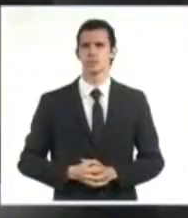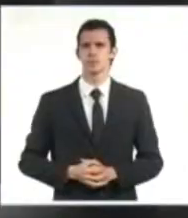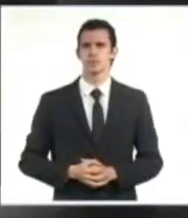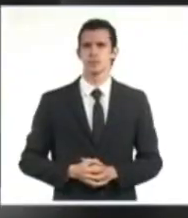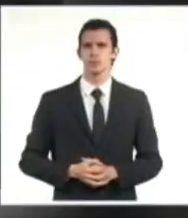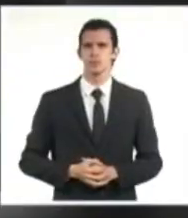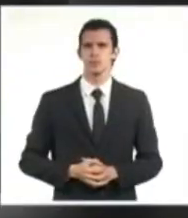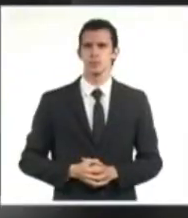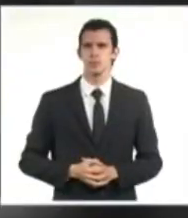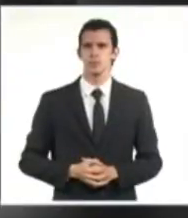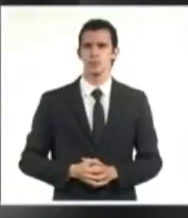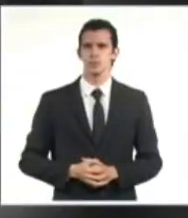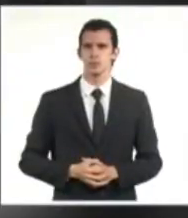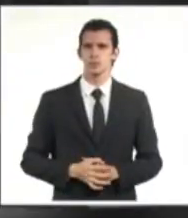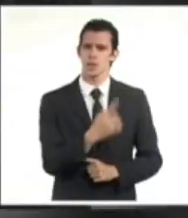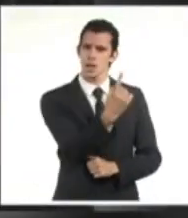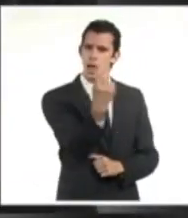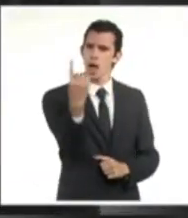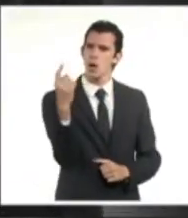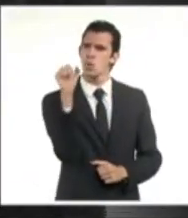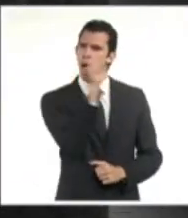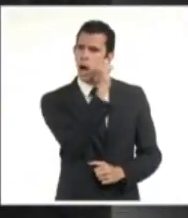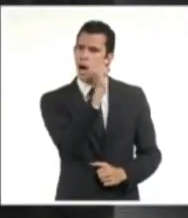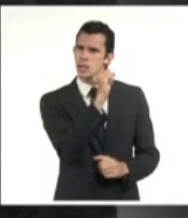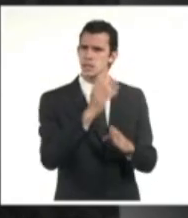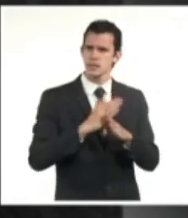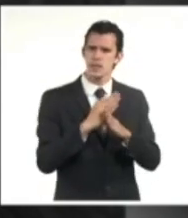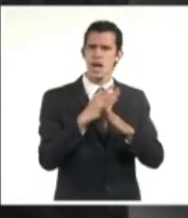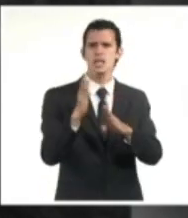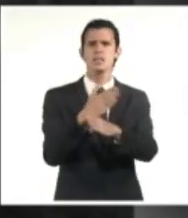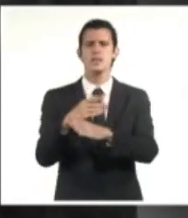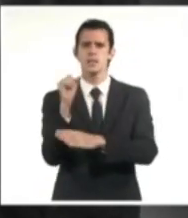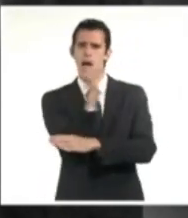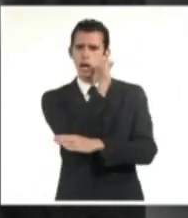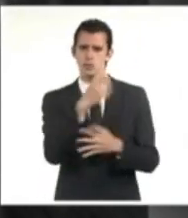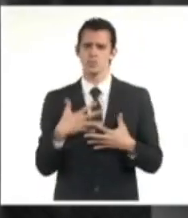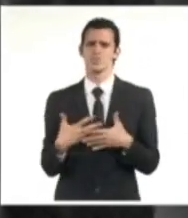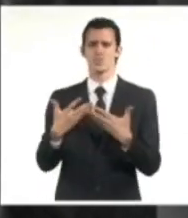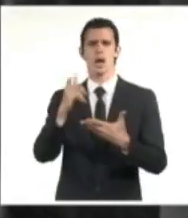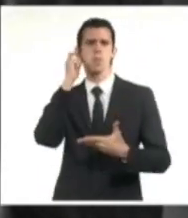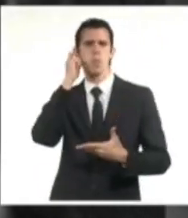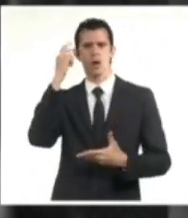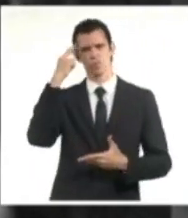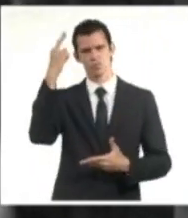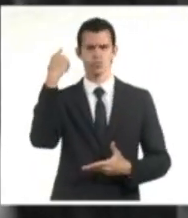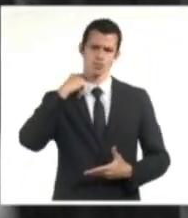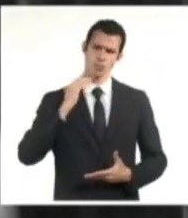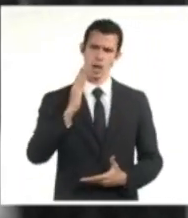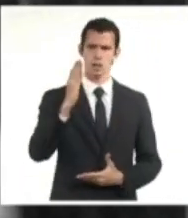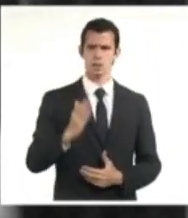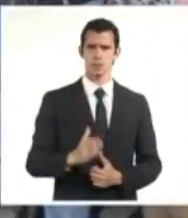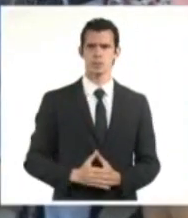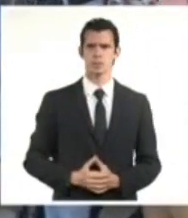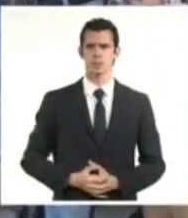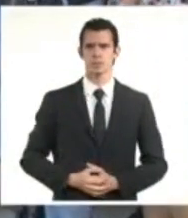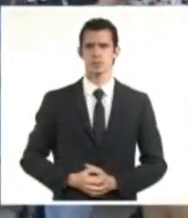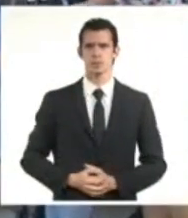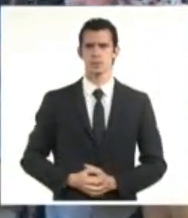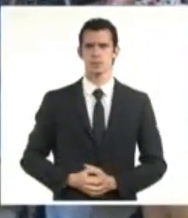patria, constancia de quien está entre nosotros, por siempre, Vilma.